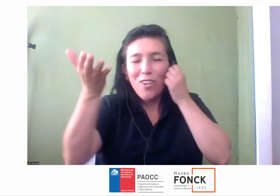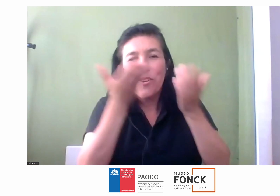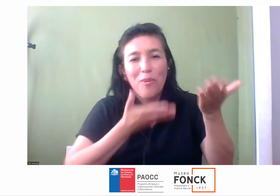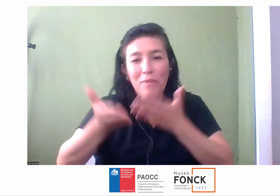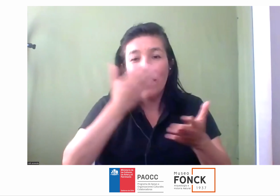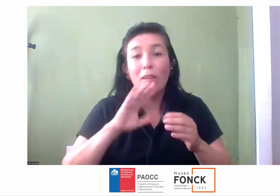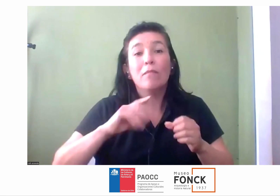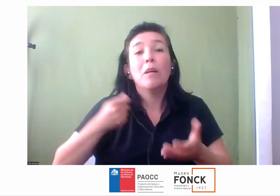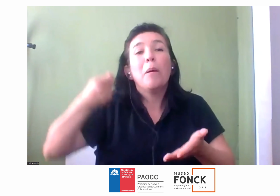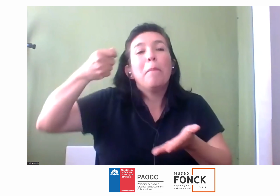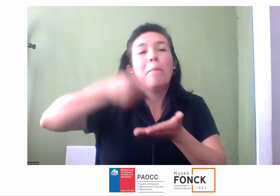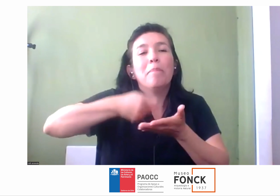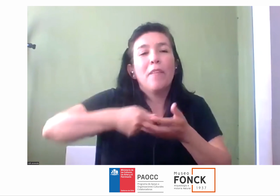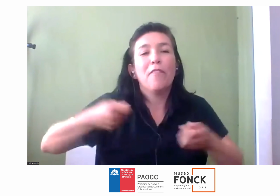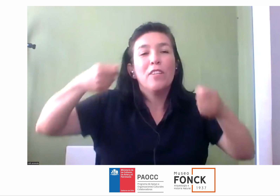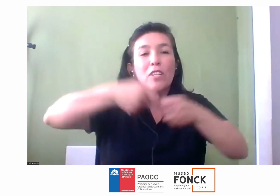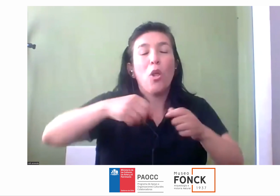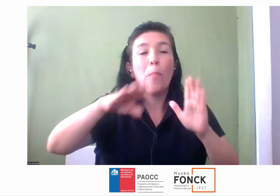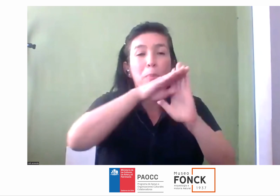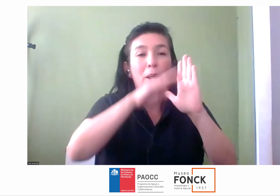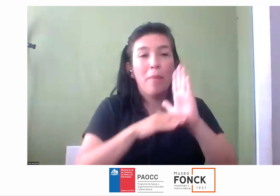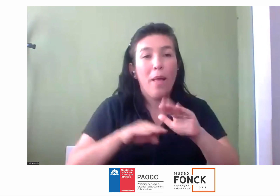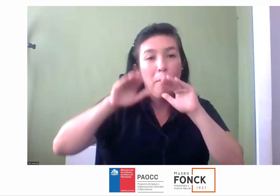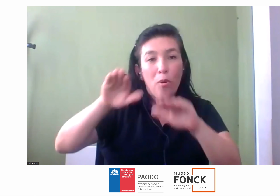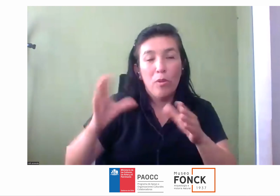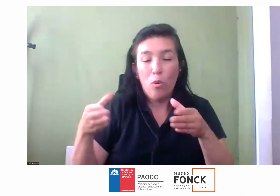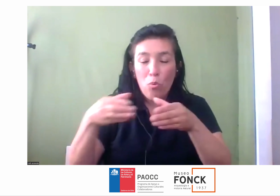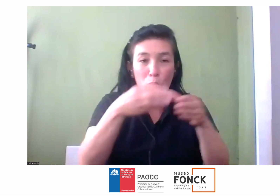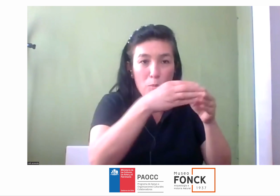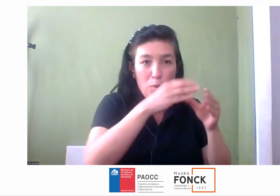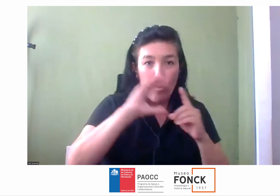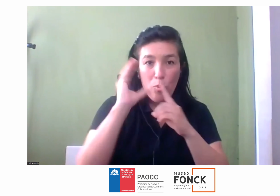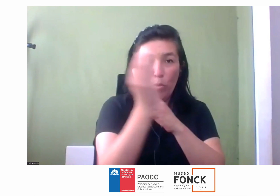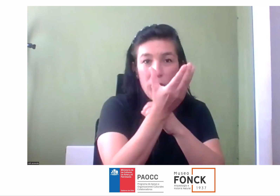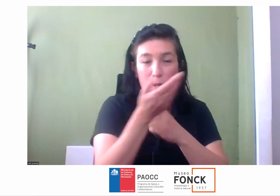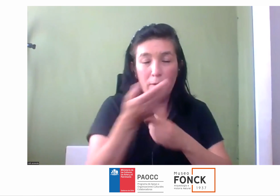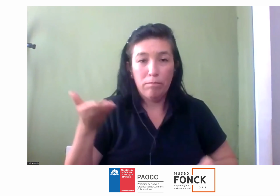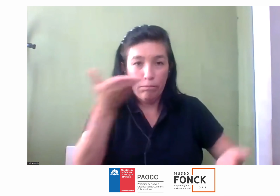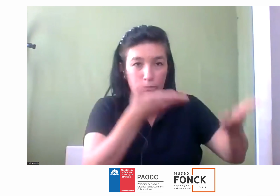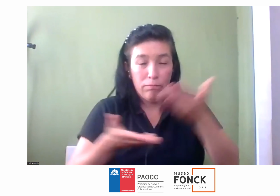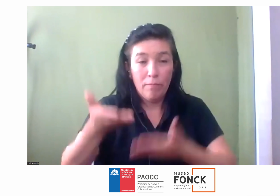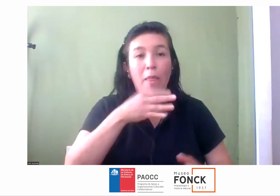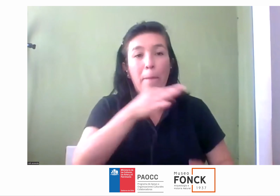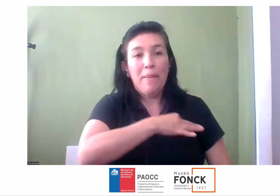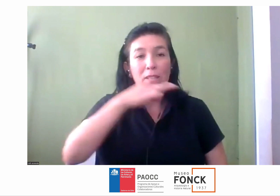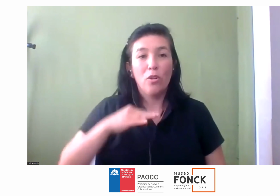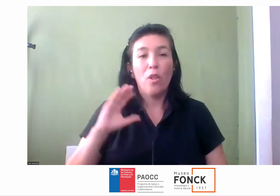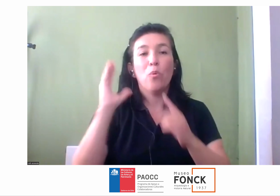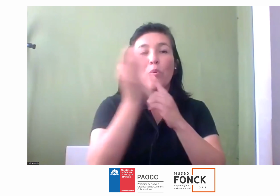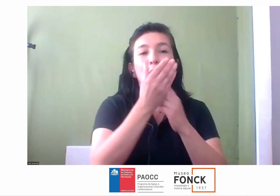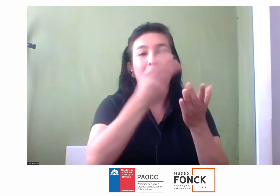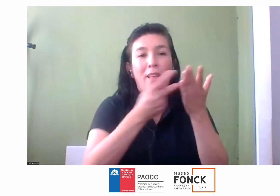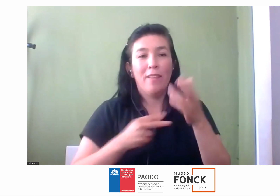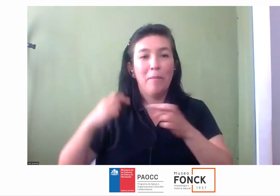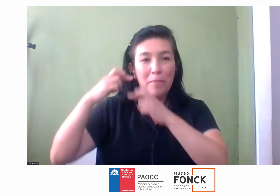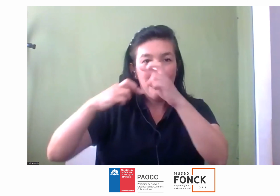por el programa de apoyo a organizaciones culturales colaboradoras del Ministerio de las Culturas, las Artes y el